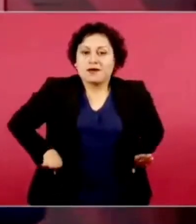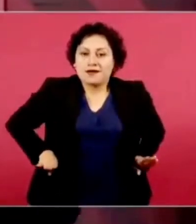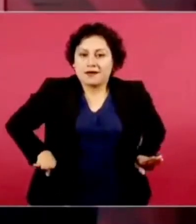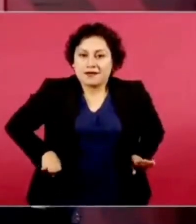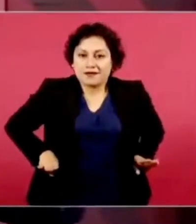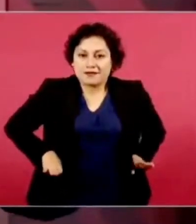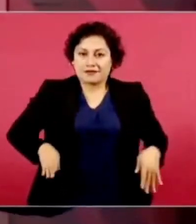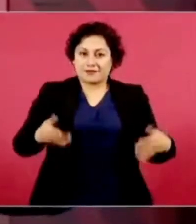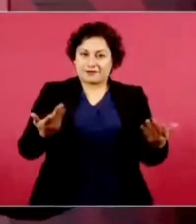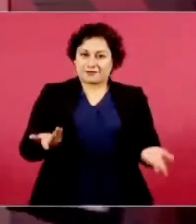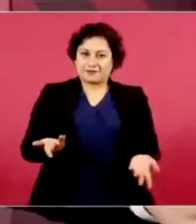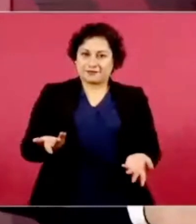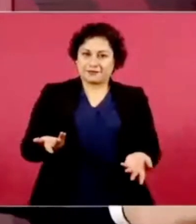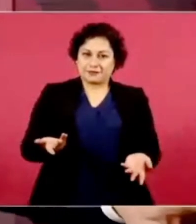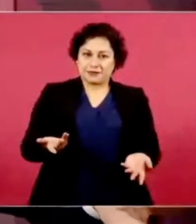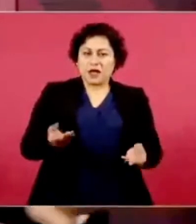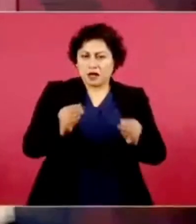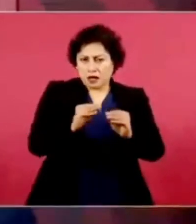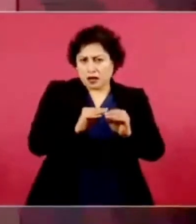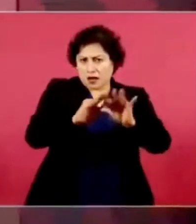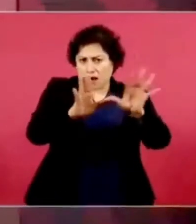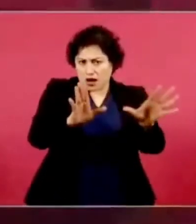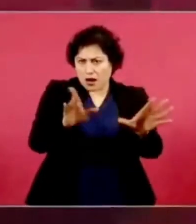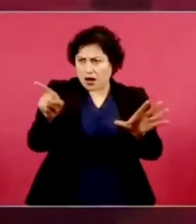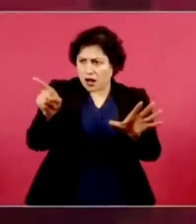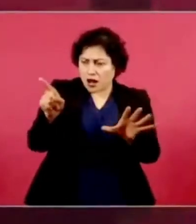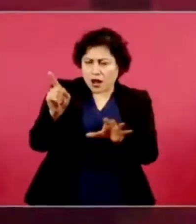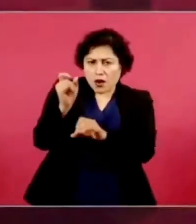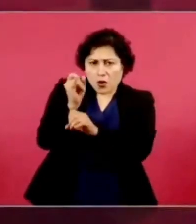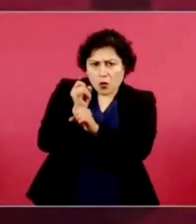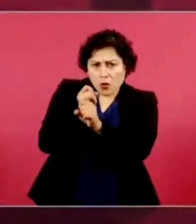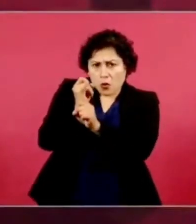sin hacer a un lado la ciencia.